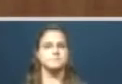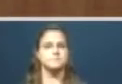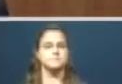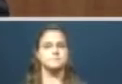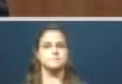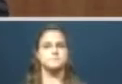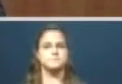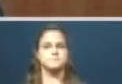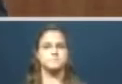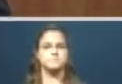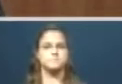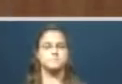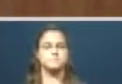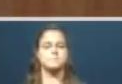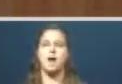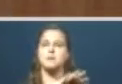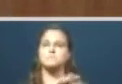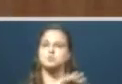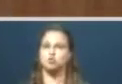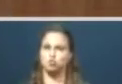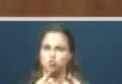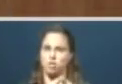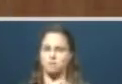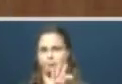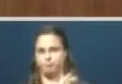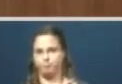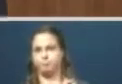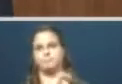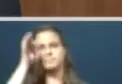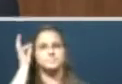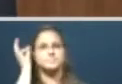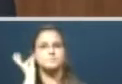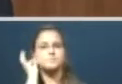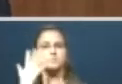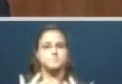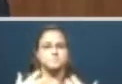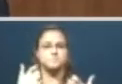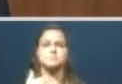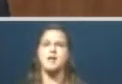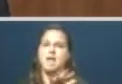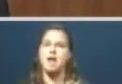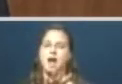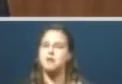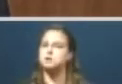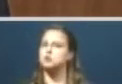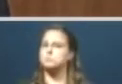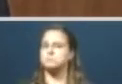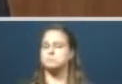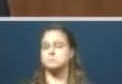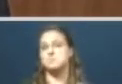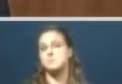y áreas sociales señoras y señores procuradores entramos en el área de los grandes servicios públicos de castilla y